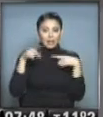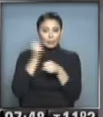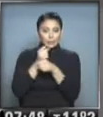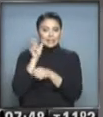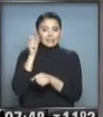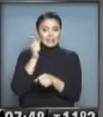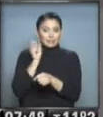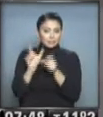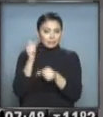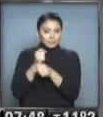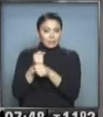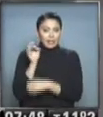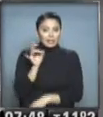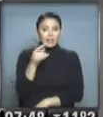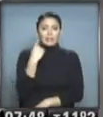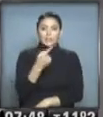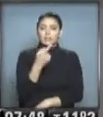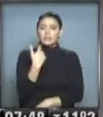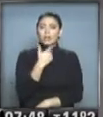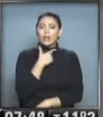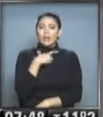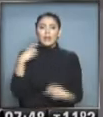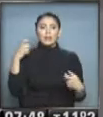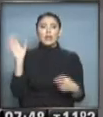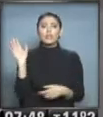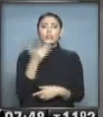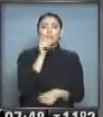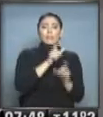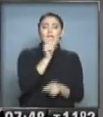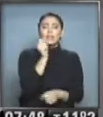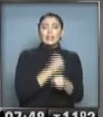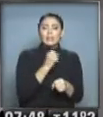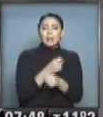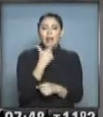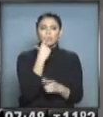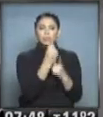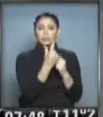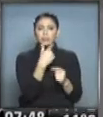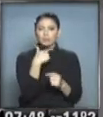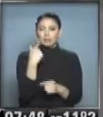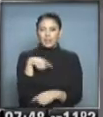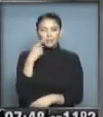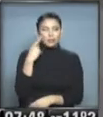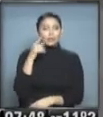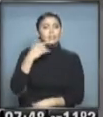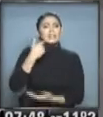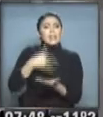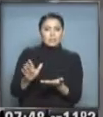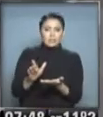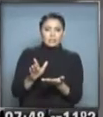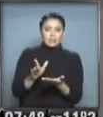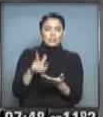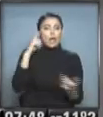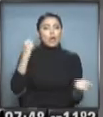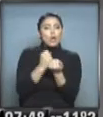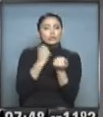trabajadores ferroviarios hablaron de demonizar, que se quieren ensuciar a todos los trabajadores y expresaron su rechazo con respecto a los anuncios de